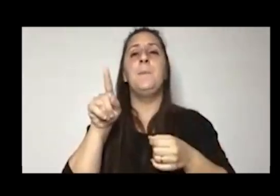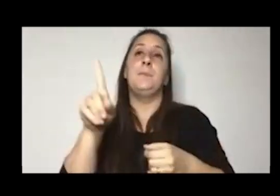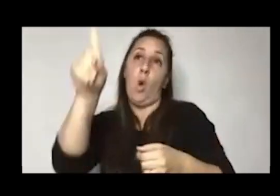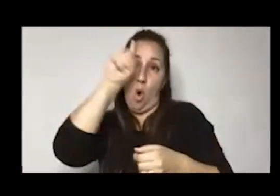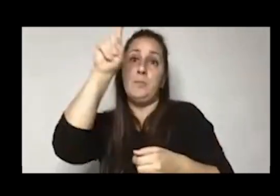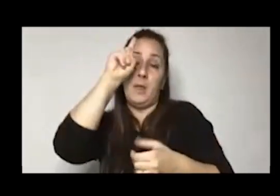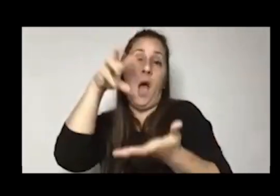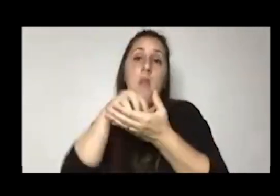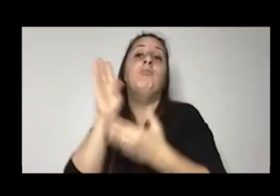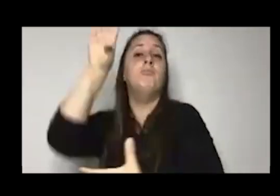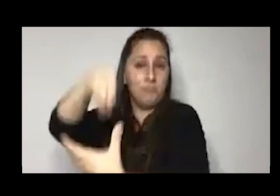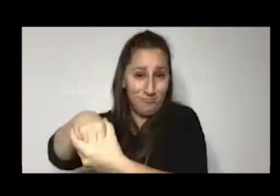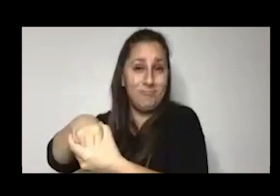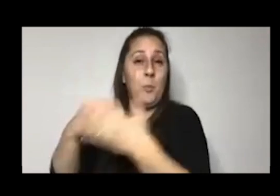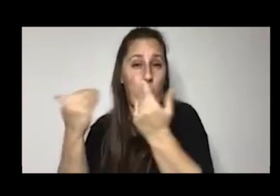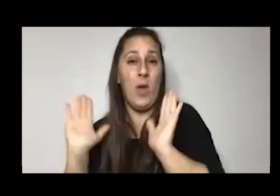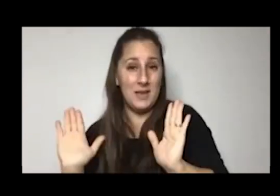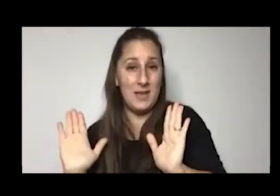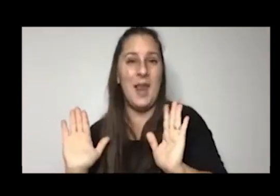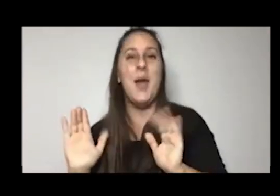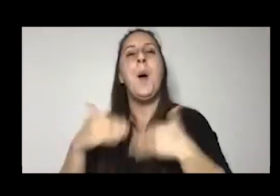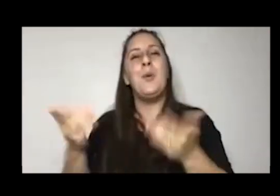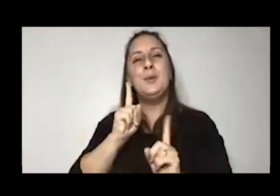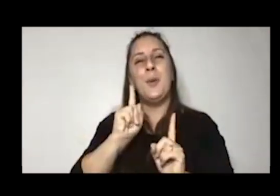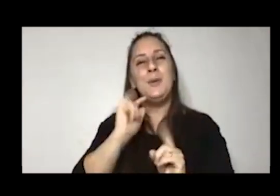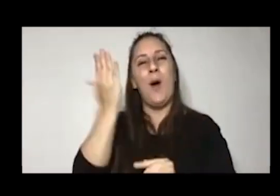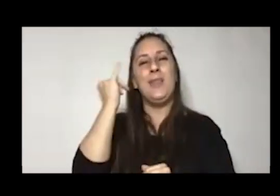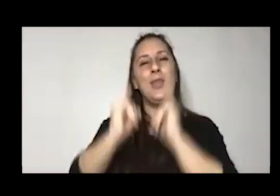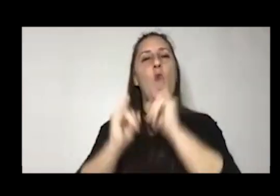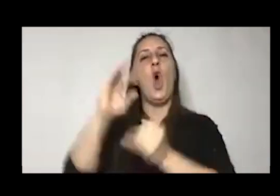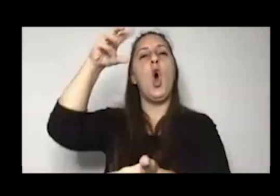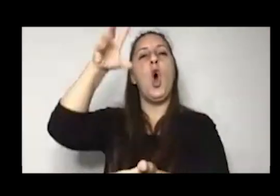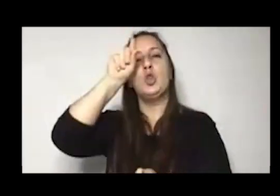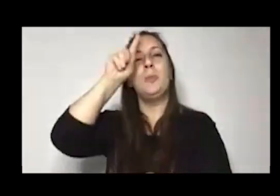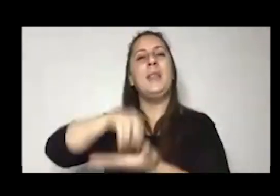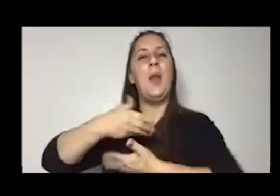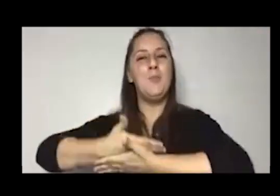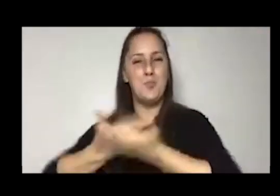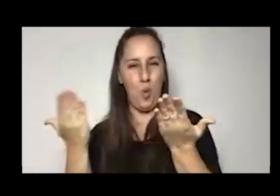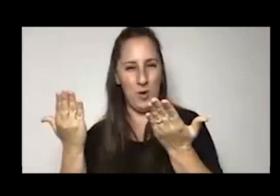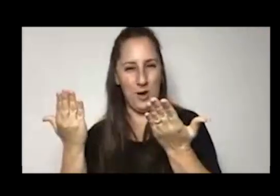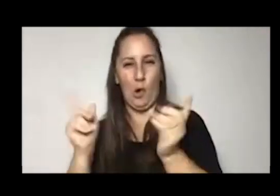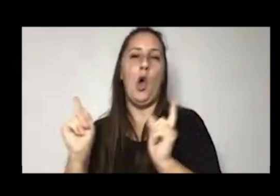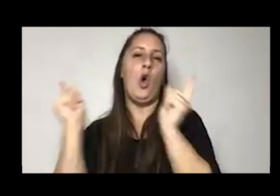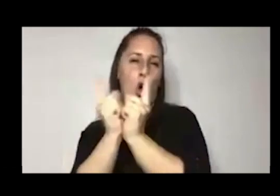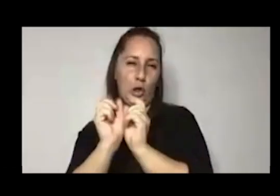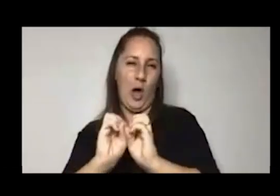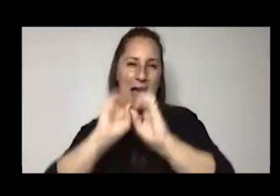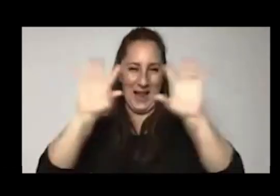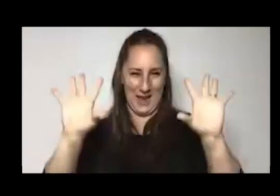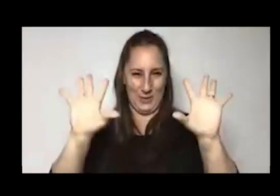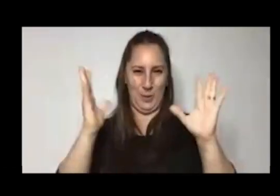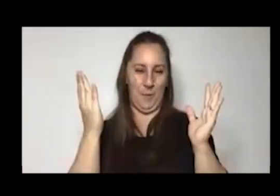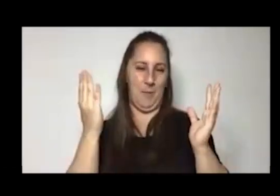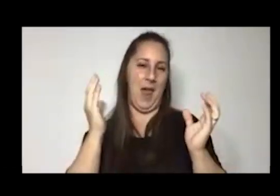vez la consulta del hospital público Perfecto, que claro. un compañero. Eso cortito creo que puede ayudar como